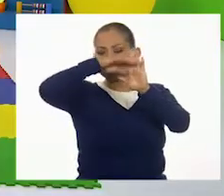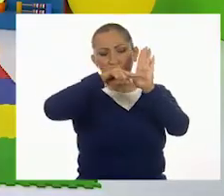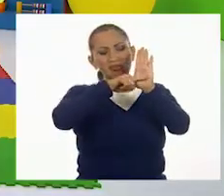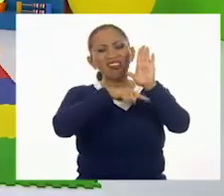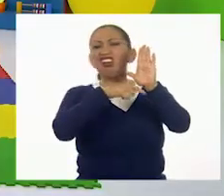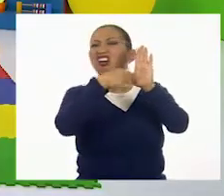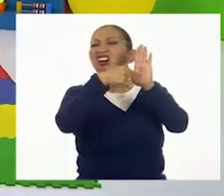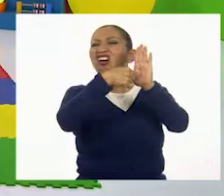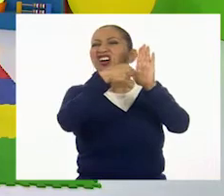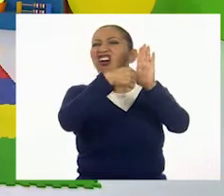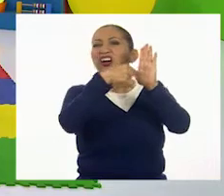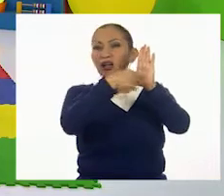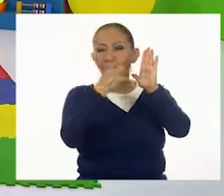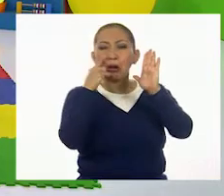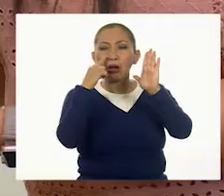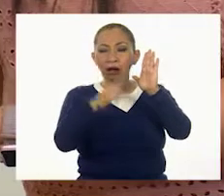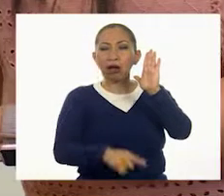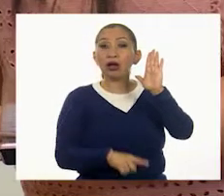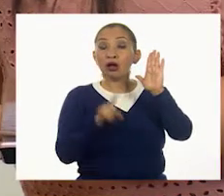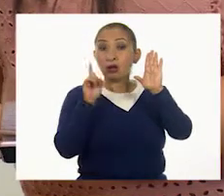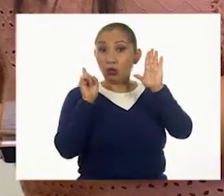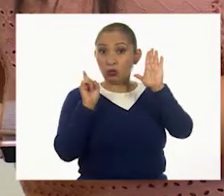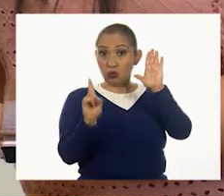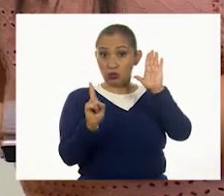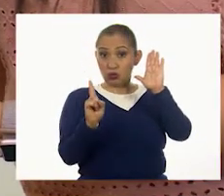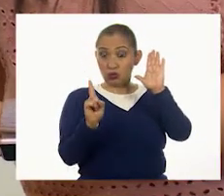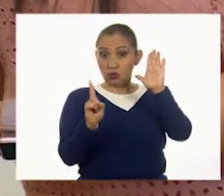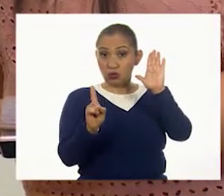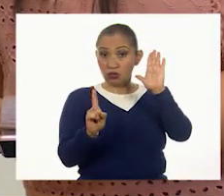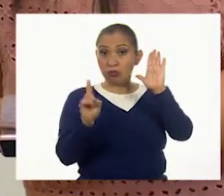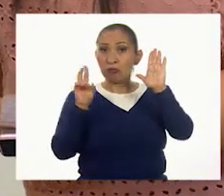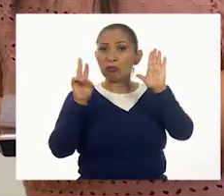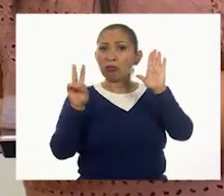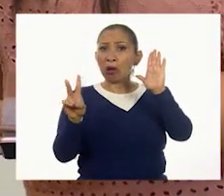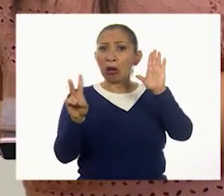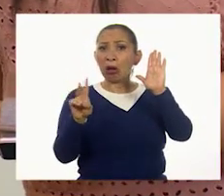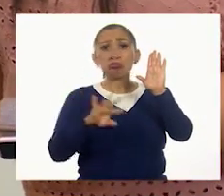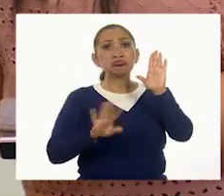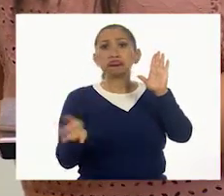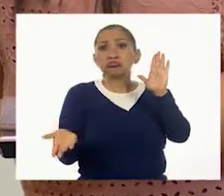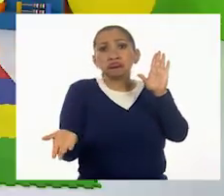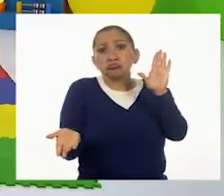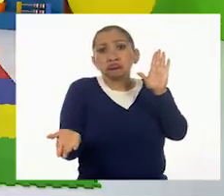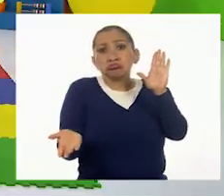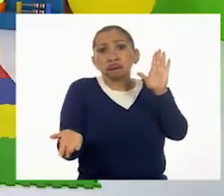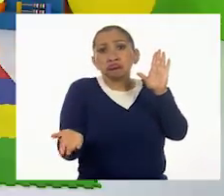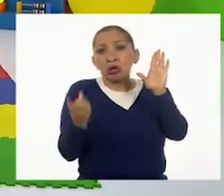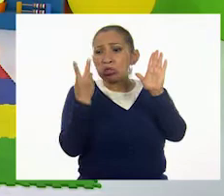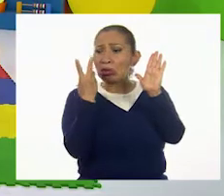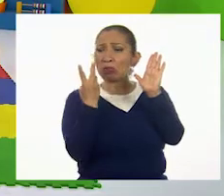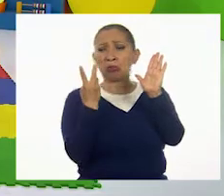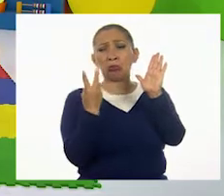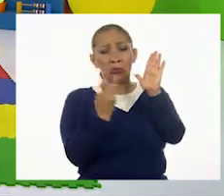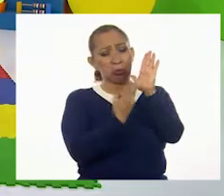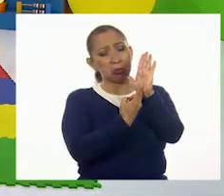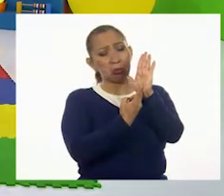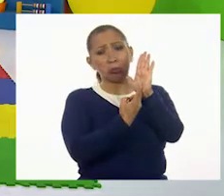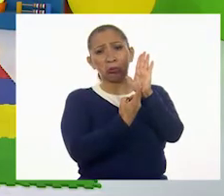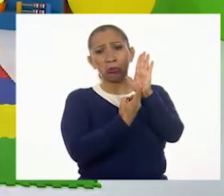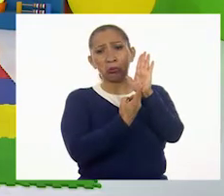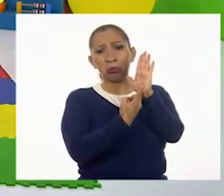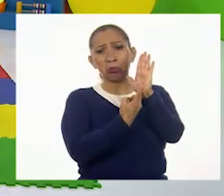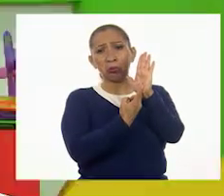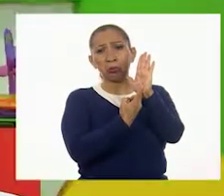parte de abajo, contemos. Hay uno y dos. ¡Dos puntos en la parte de